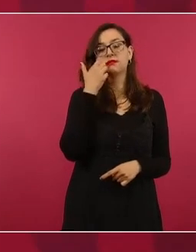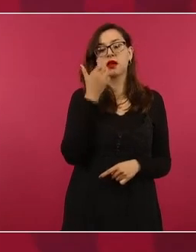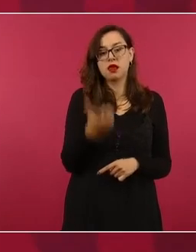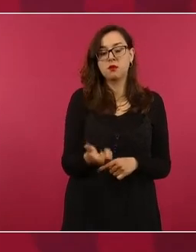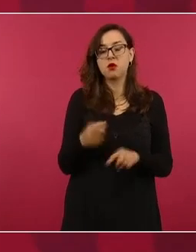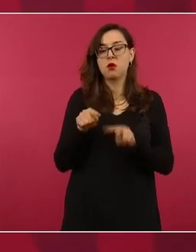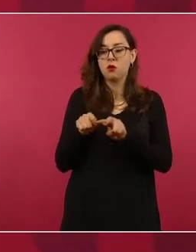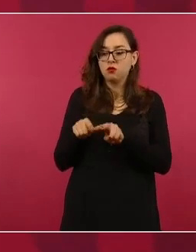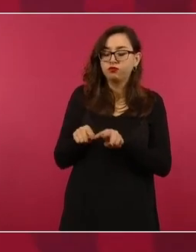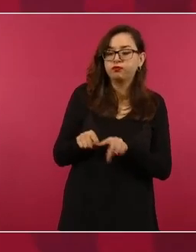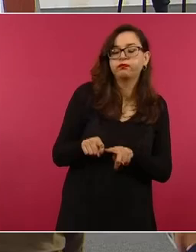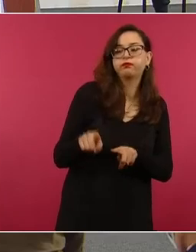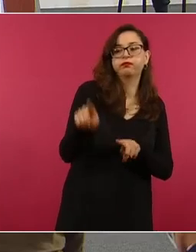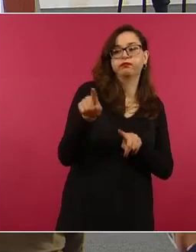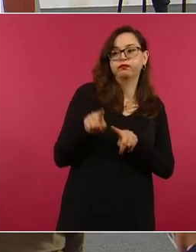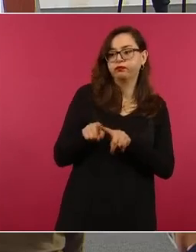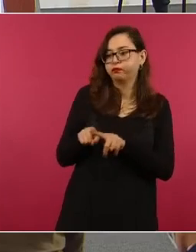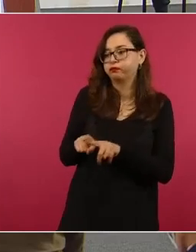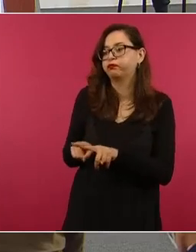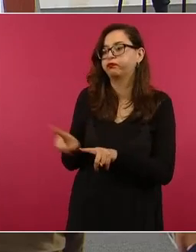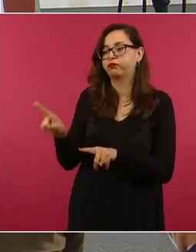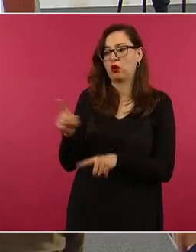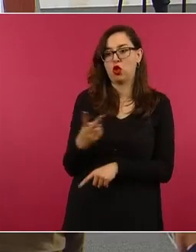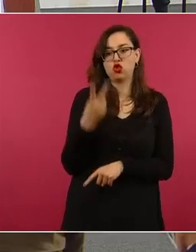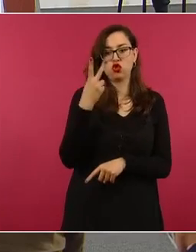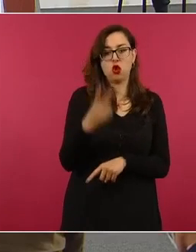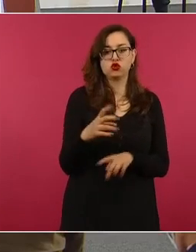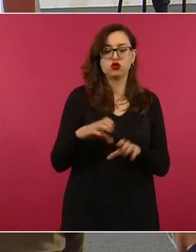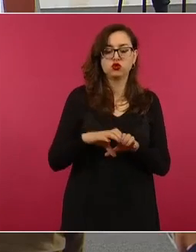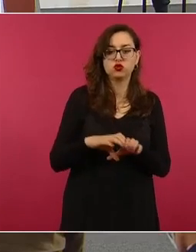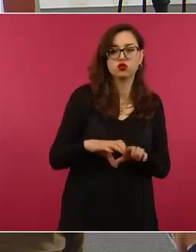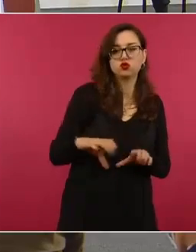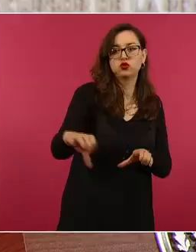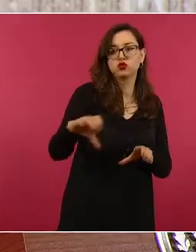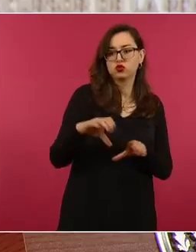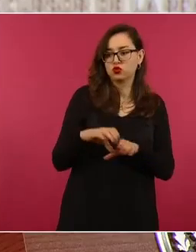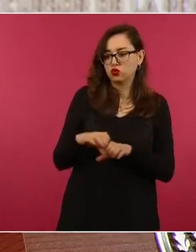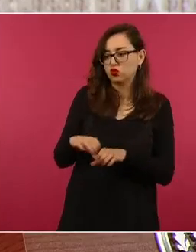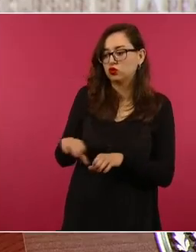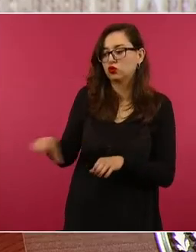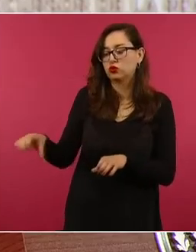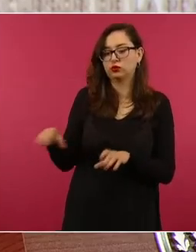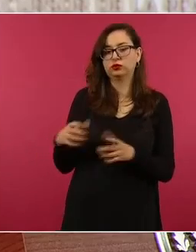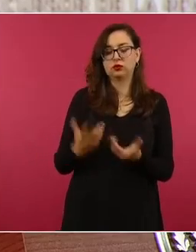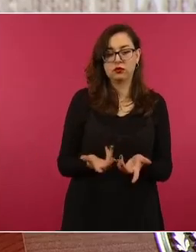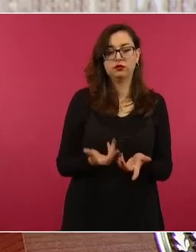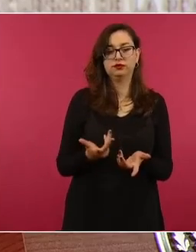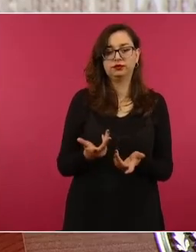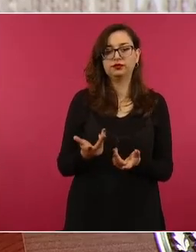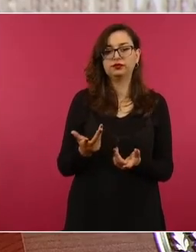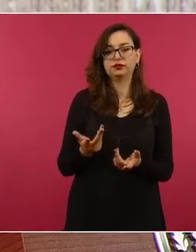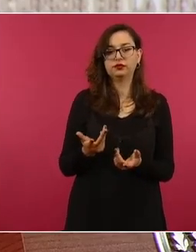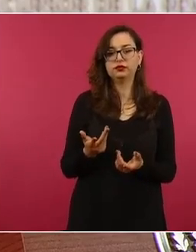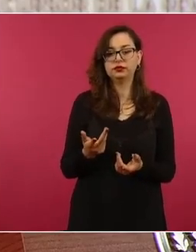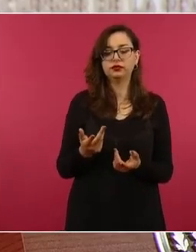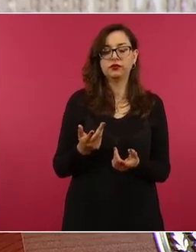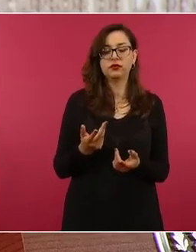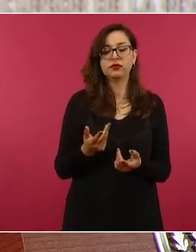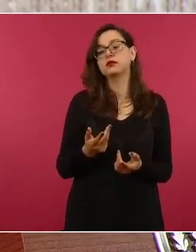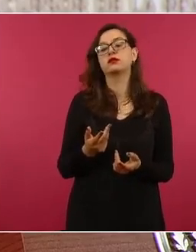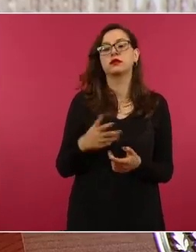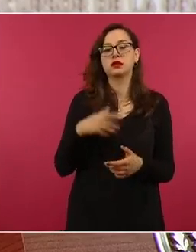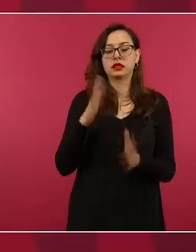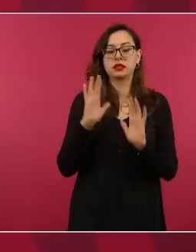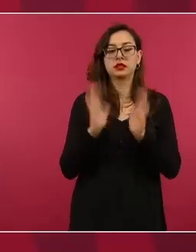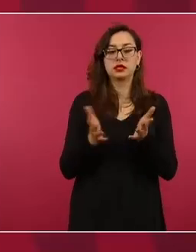se firmó el contrato para la construcción del gasoducto de Tuxpan a Coatzacoalcos y de Coatzacoalcos a Dos